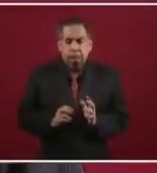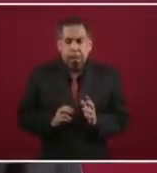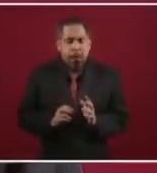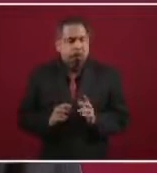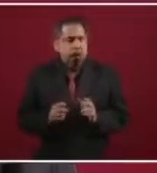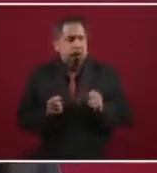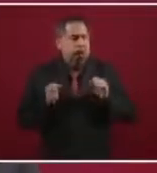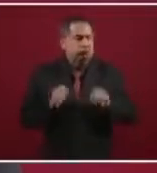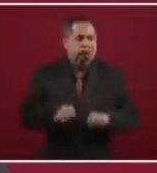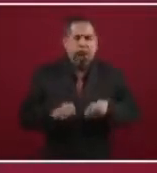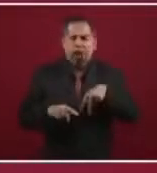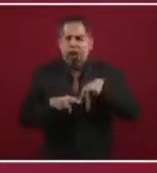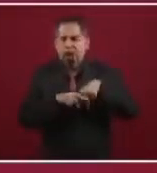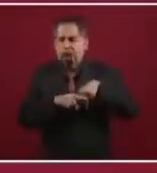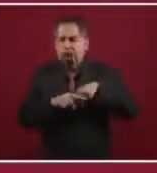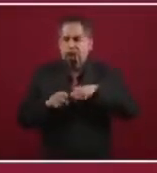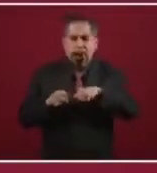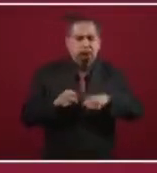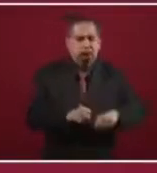anarquía,